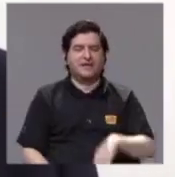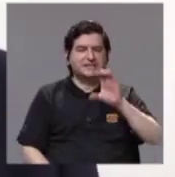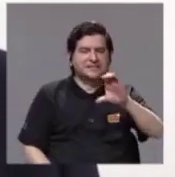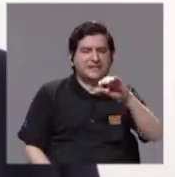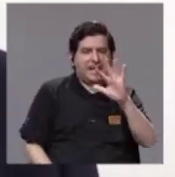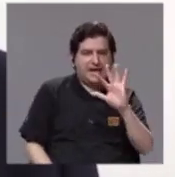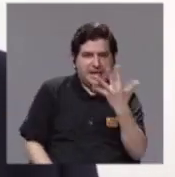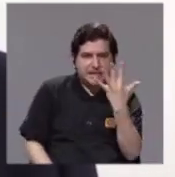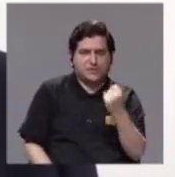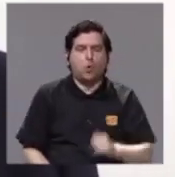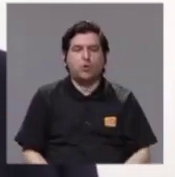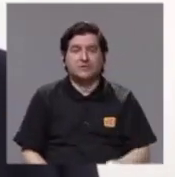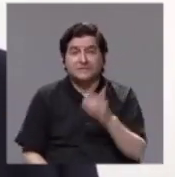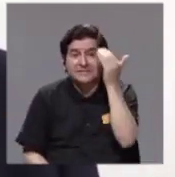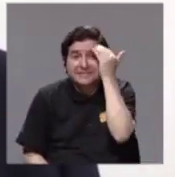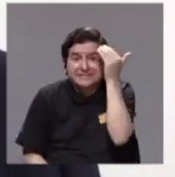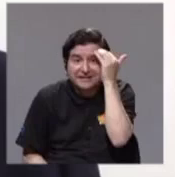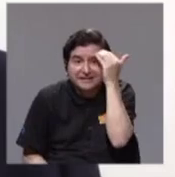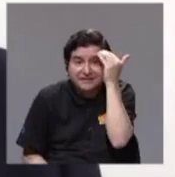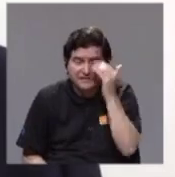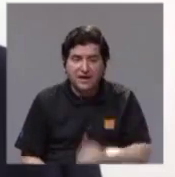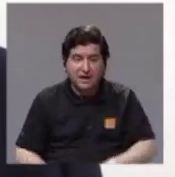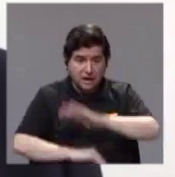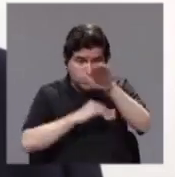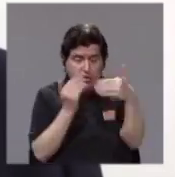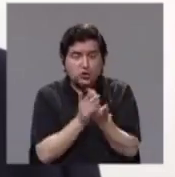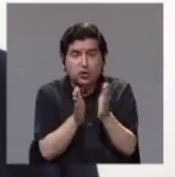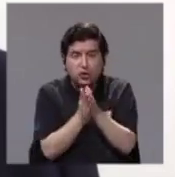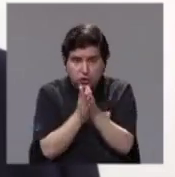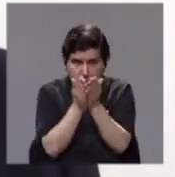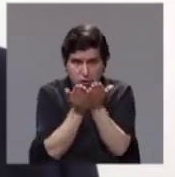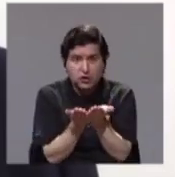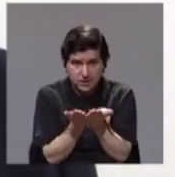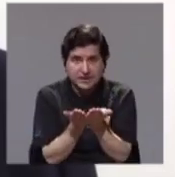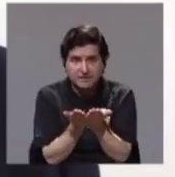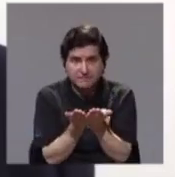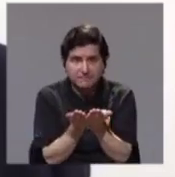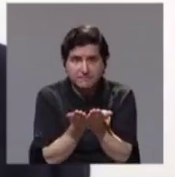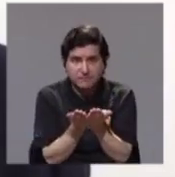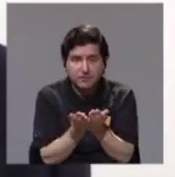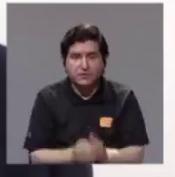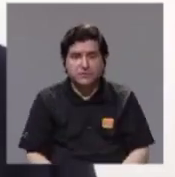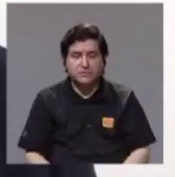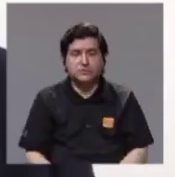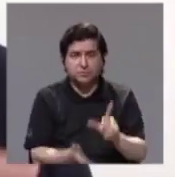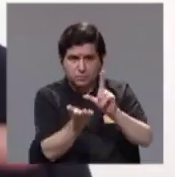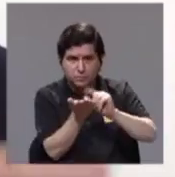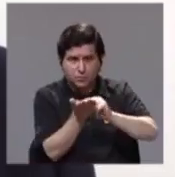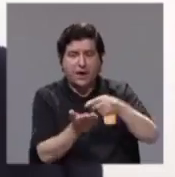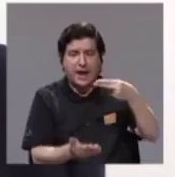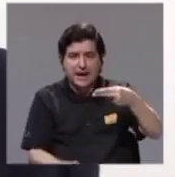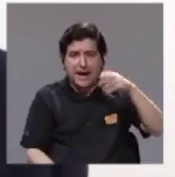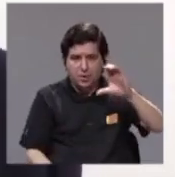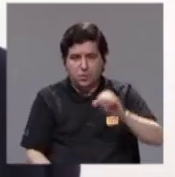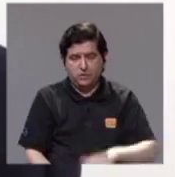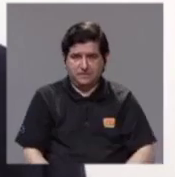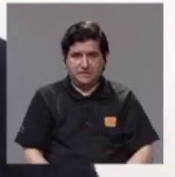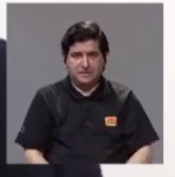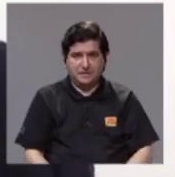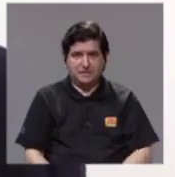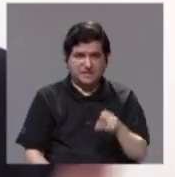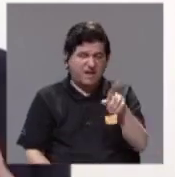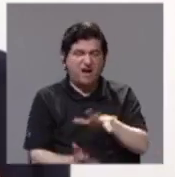por Cortés fueron destruidos, lo que significa que la policía de Carlos V entró en